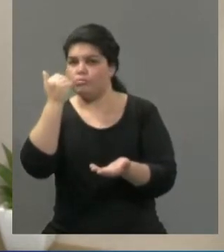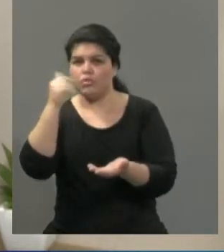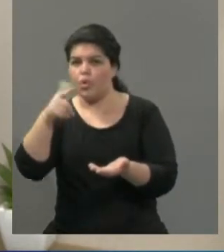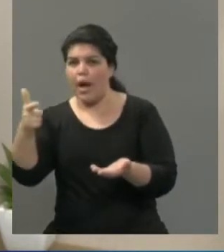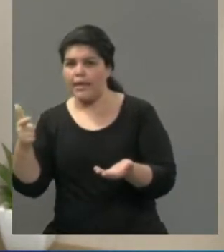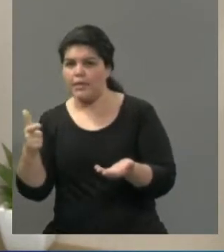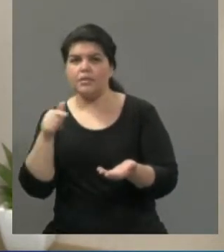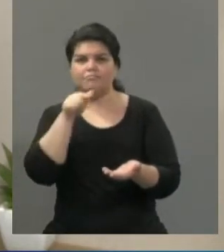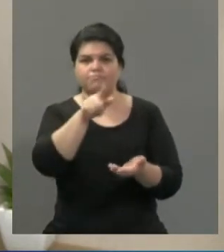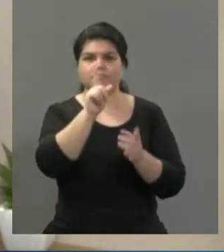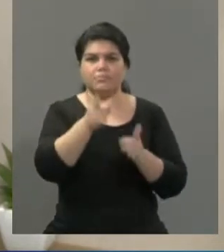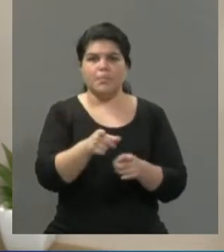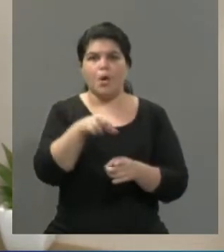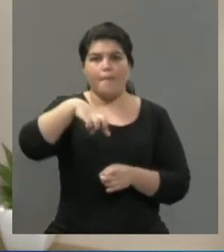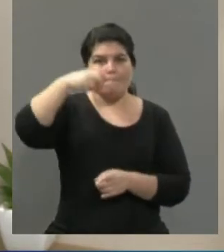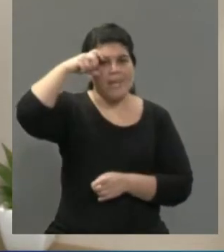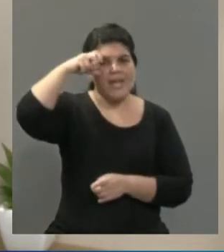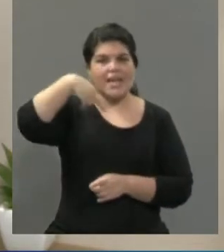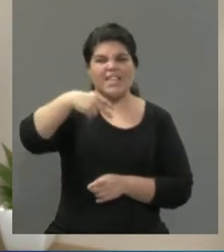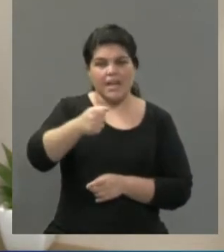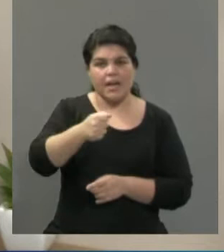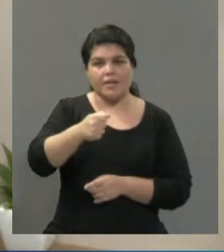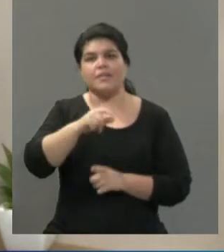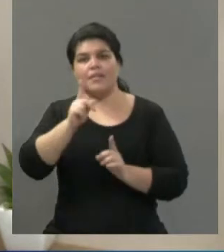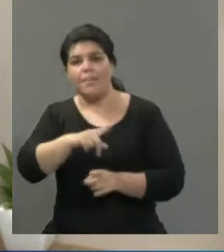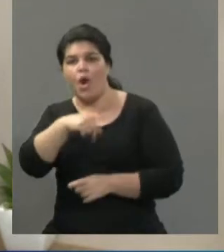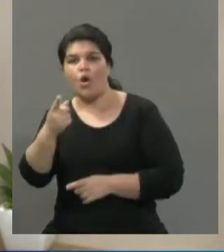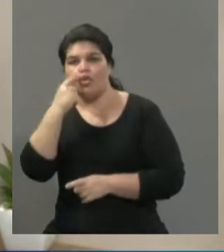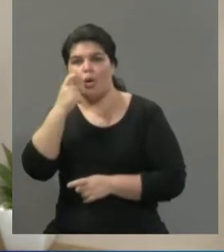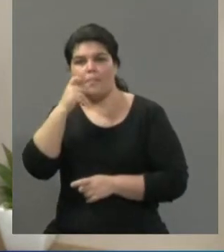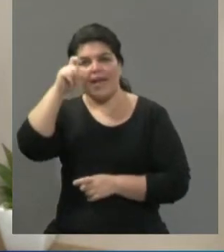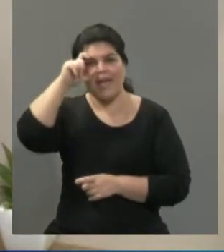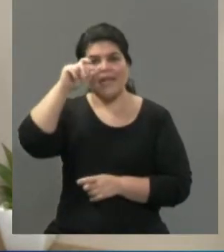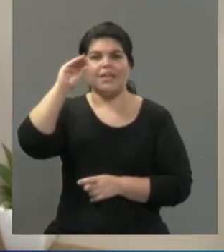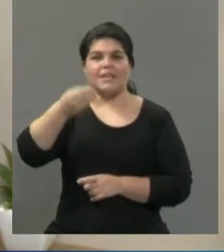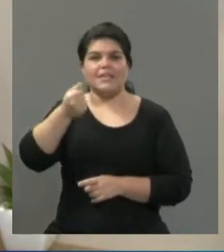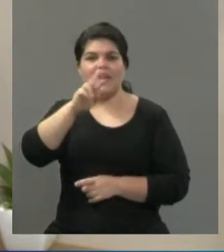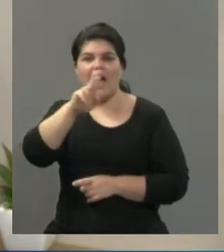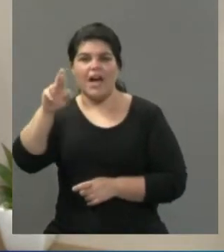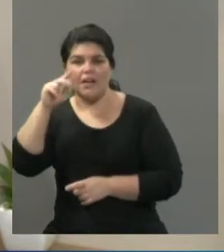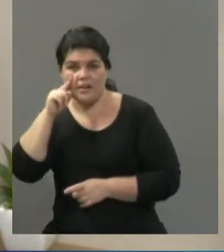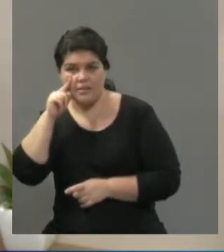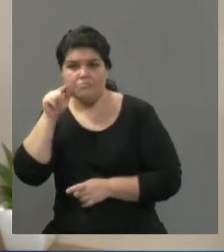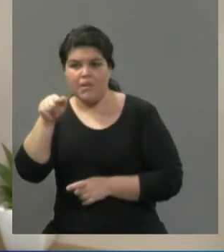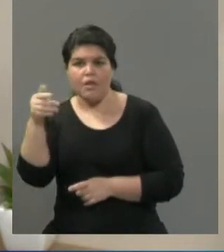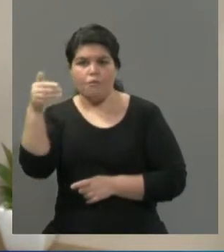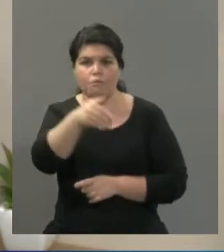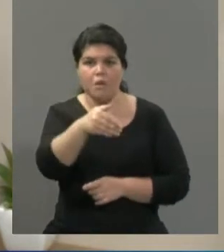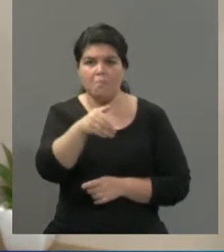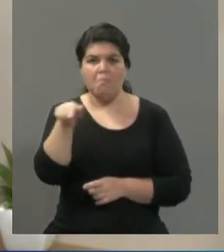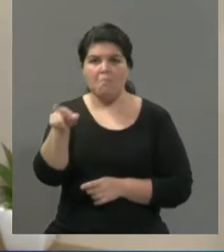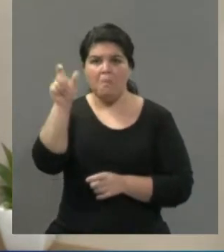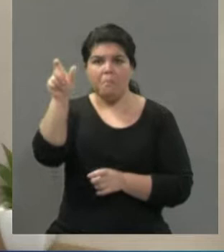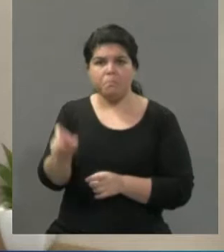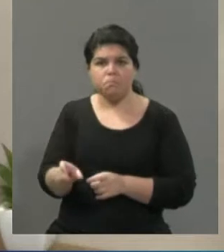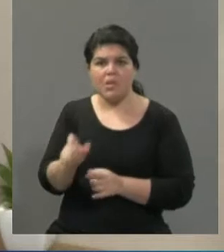Pablo Echarri. Y de eso no se ha dicho nada, y eso te lo quería contar porque se ha dicho poco y nada de que Pablo Echarri estuvo en esa reunión, porque la idea